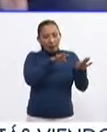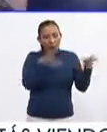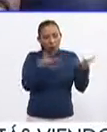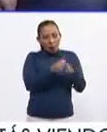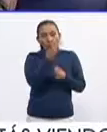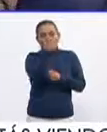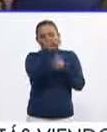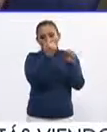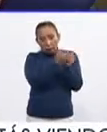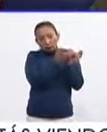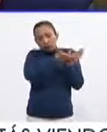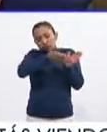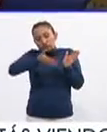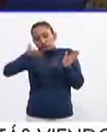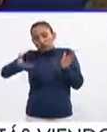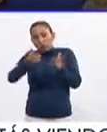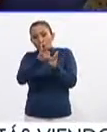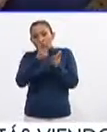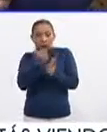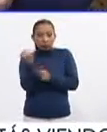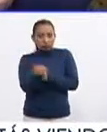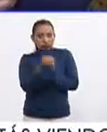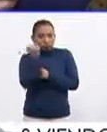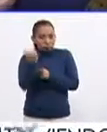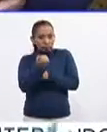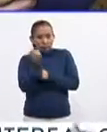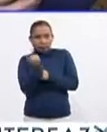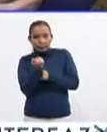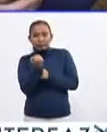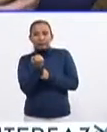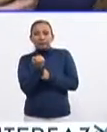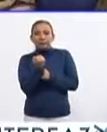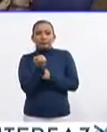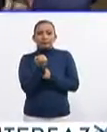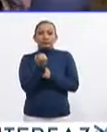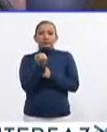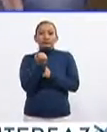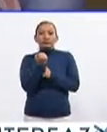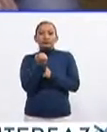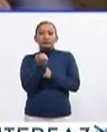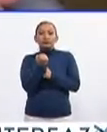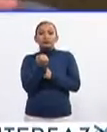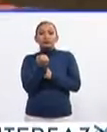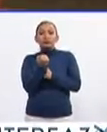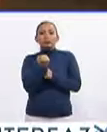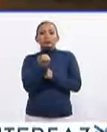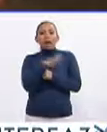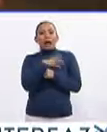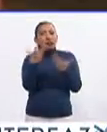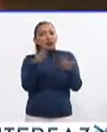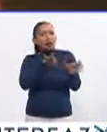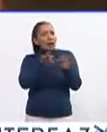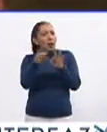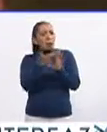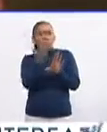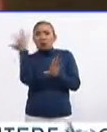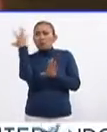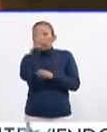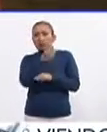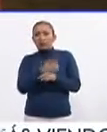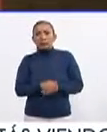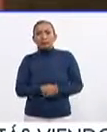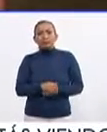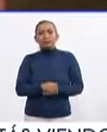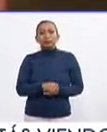por 4 años, un grupo que afortunadamente, ¿no?, ha hecho trabajos muy